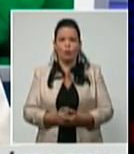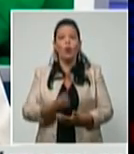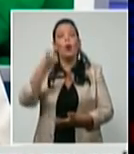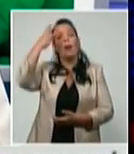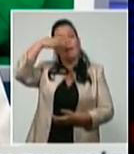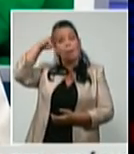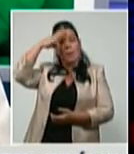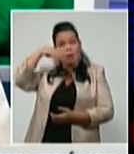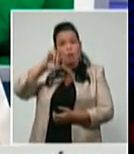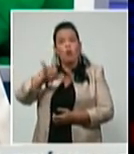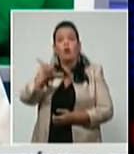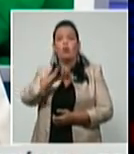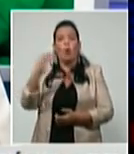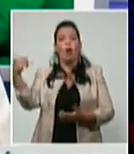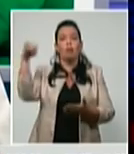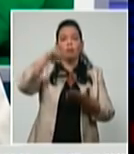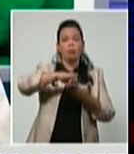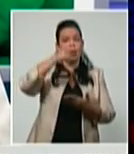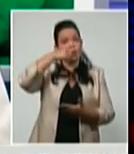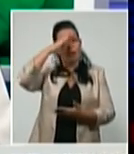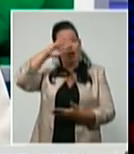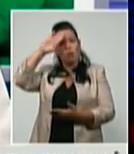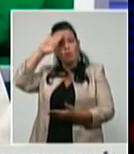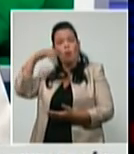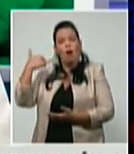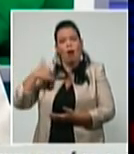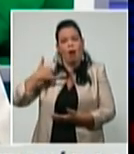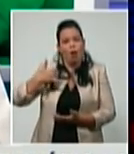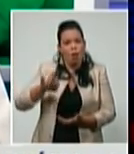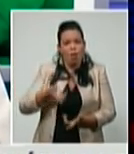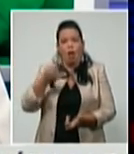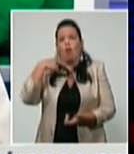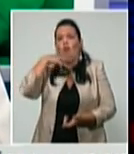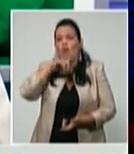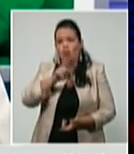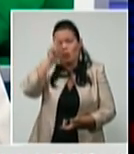de Canadá, de Rusia, de Alemania,